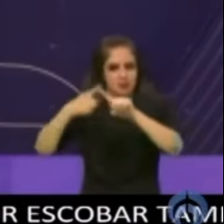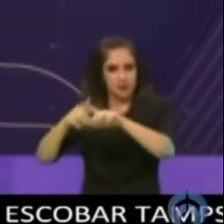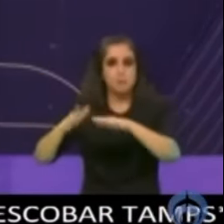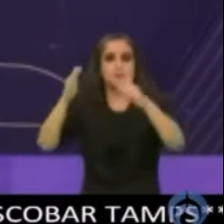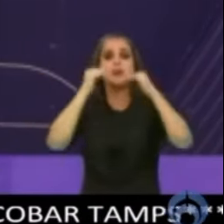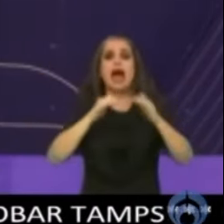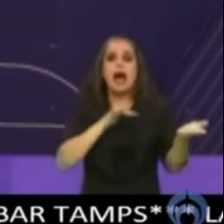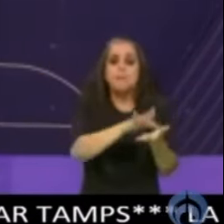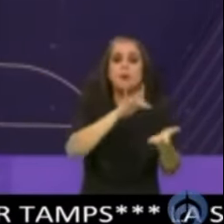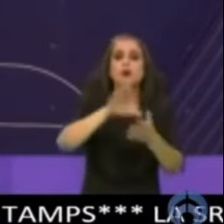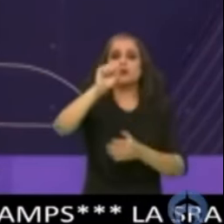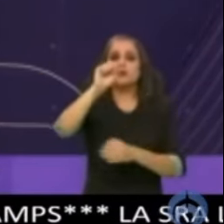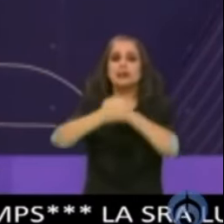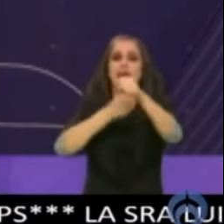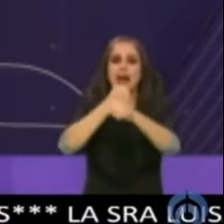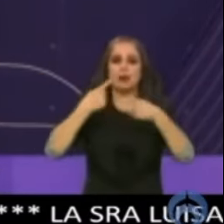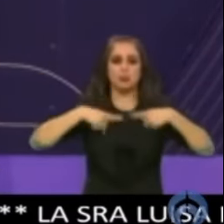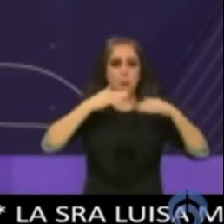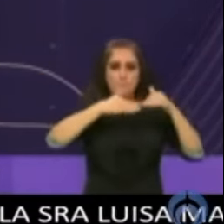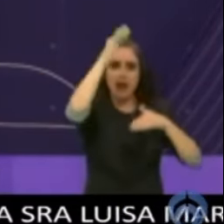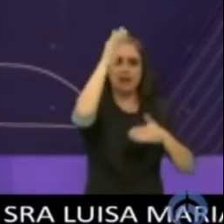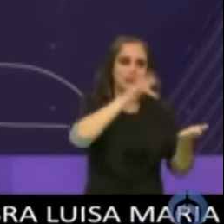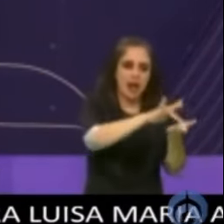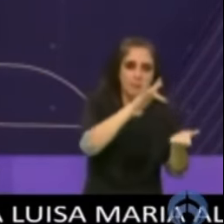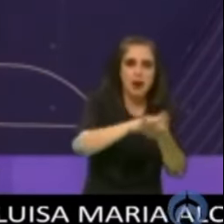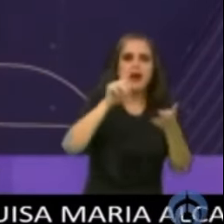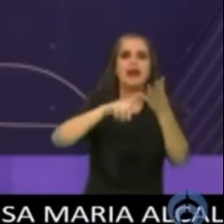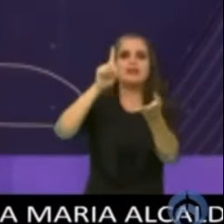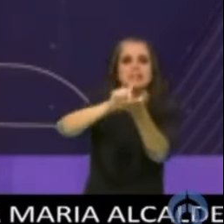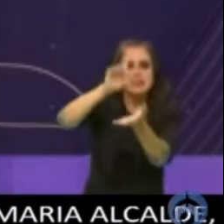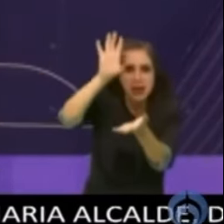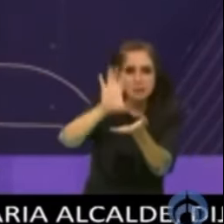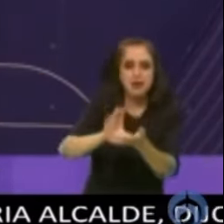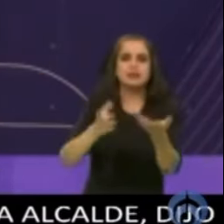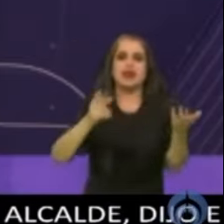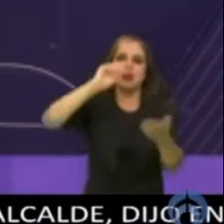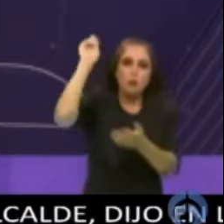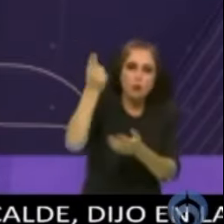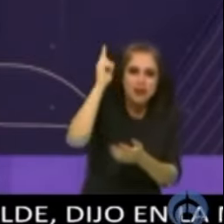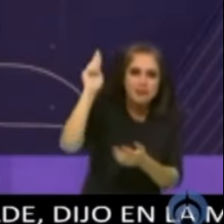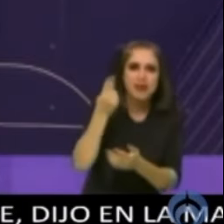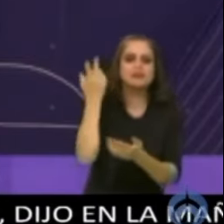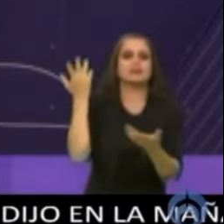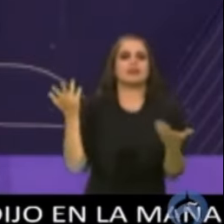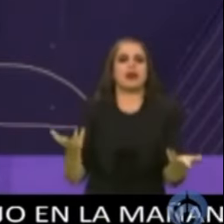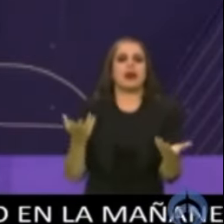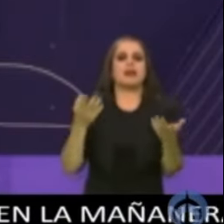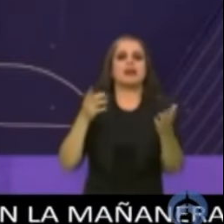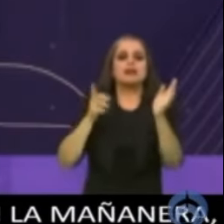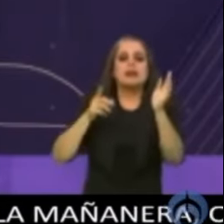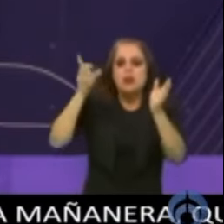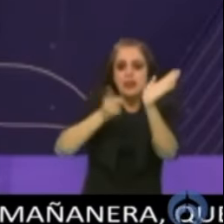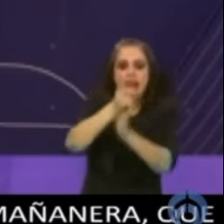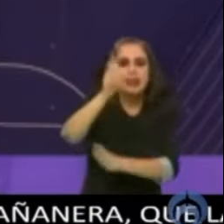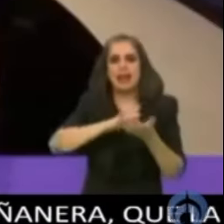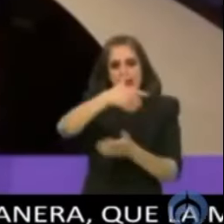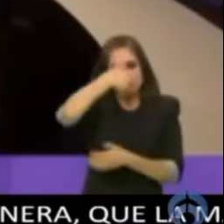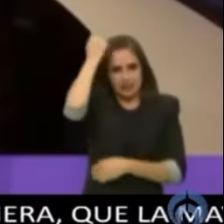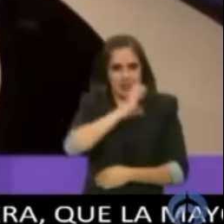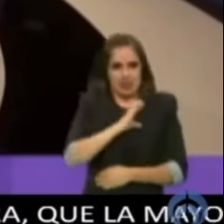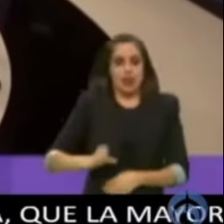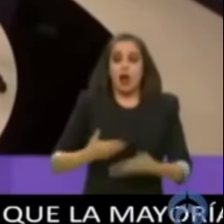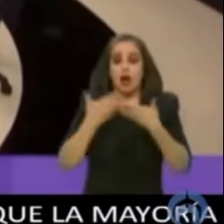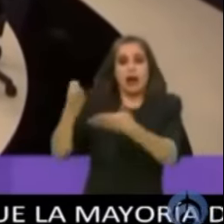generalidad, diciendo, pues, ¿qué se va a hacer? No escuchamos, aún cuando Salomón Czertoryski fue un poco más